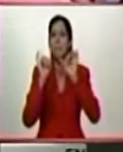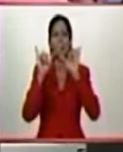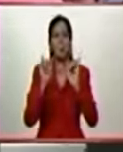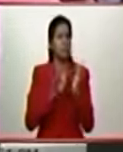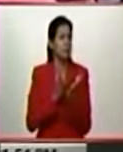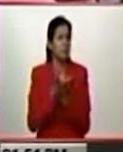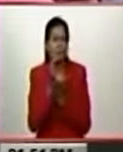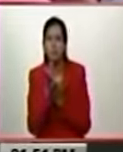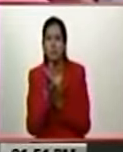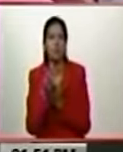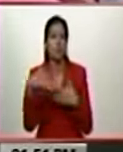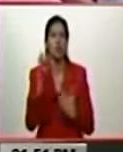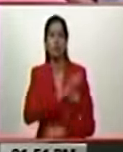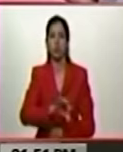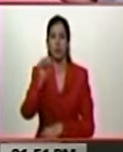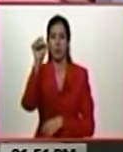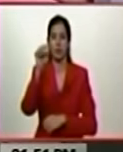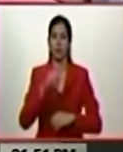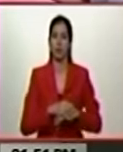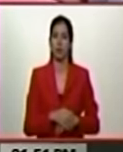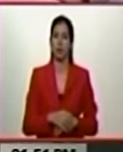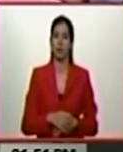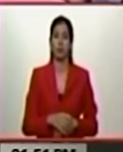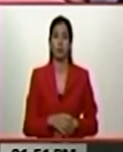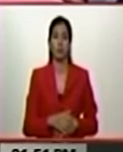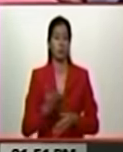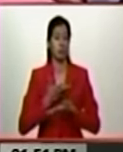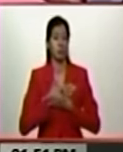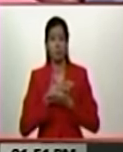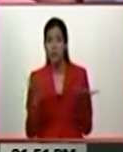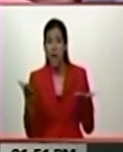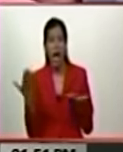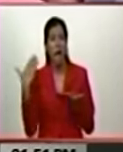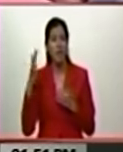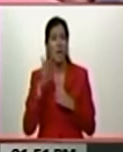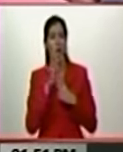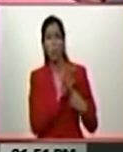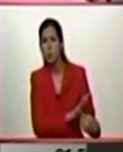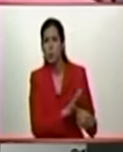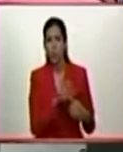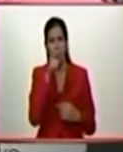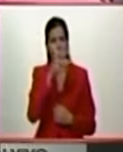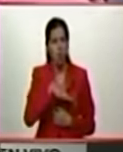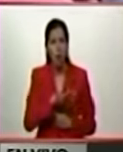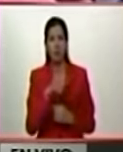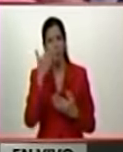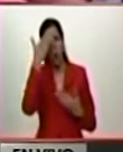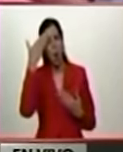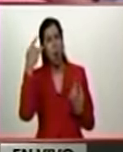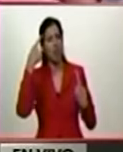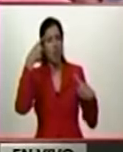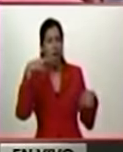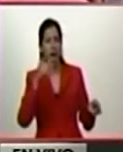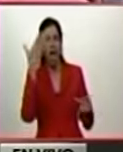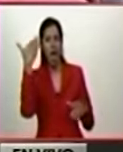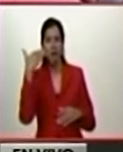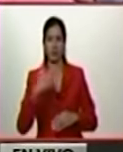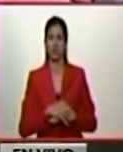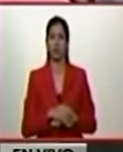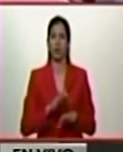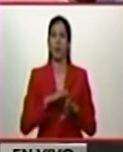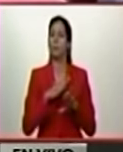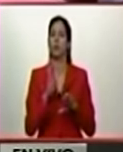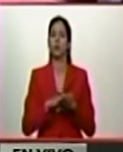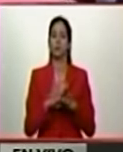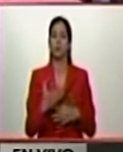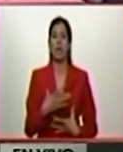socialismo. La infraestructura al servicio de los pueblos excluidos, de los territorios siempre olvidados por el